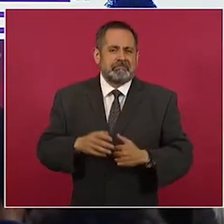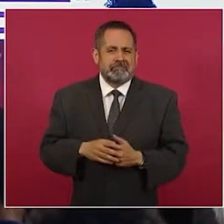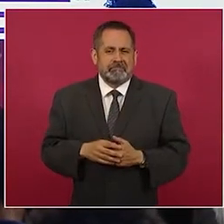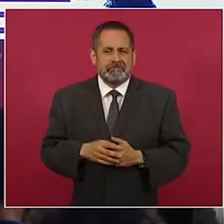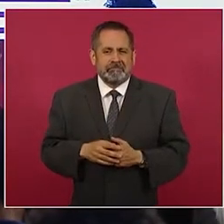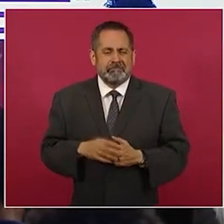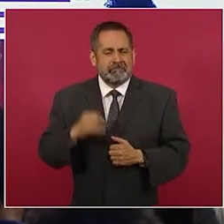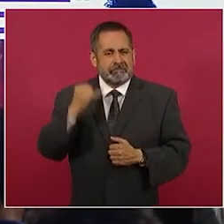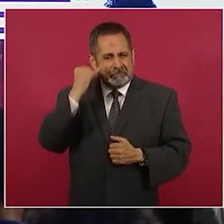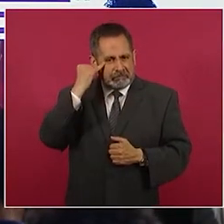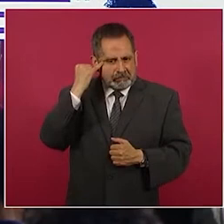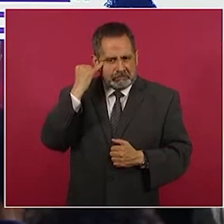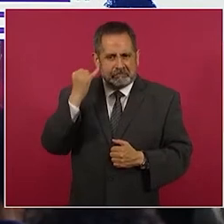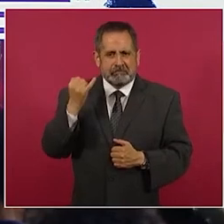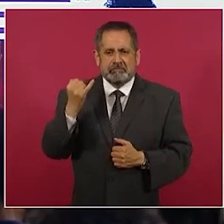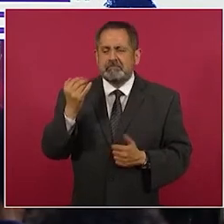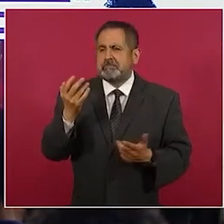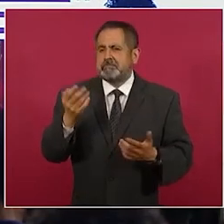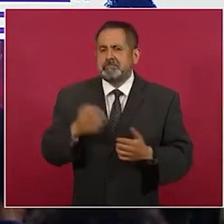Japón,